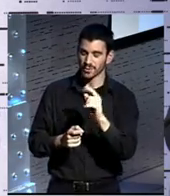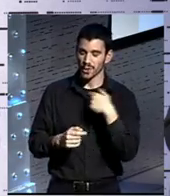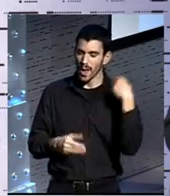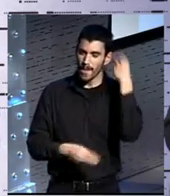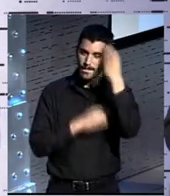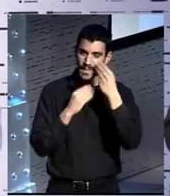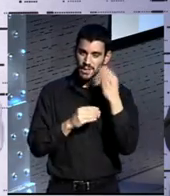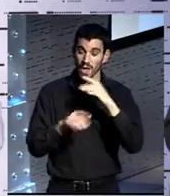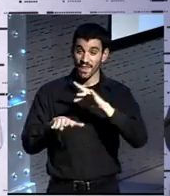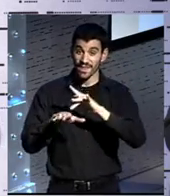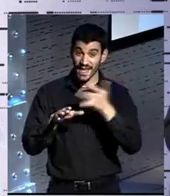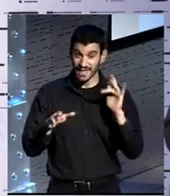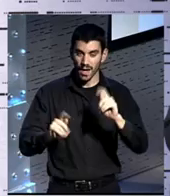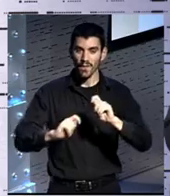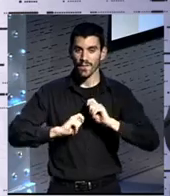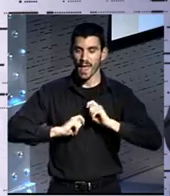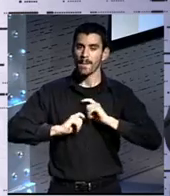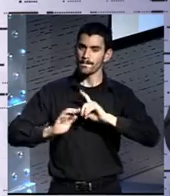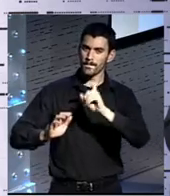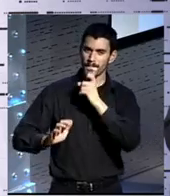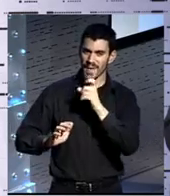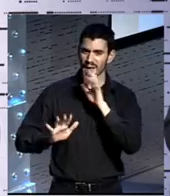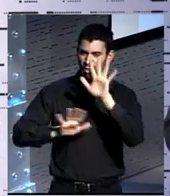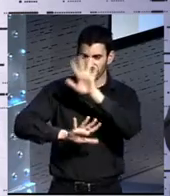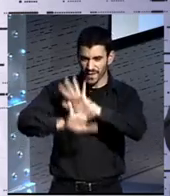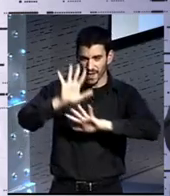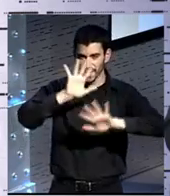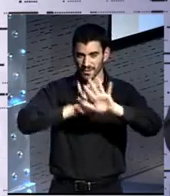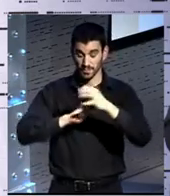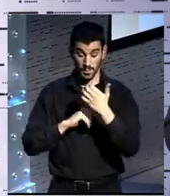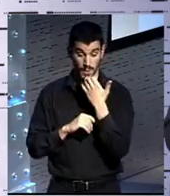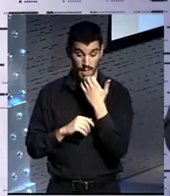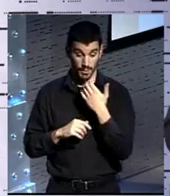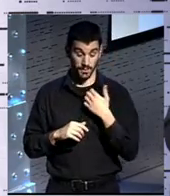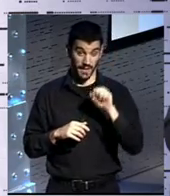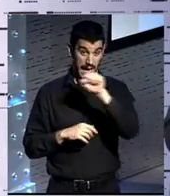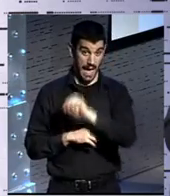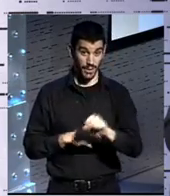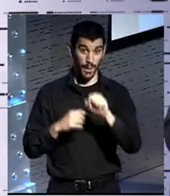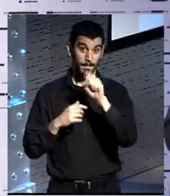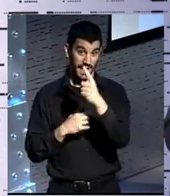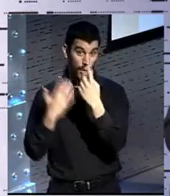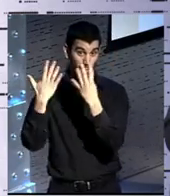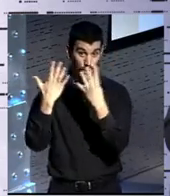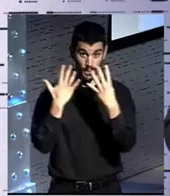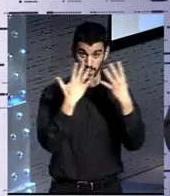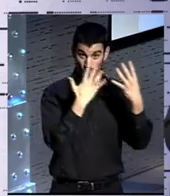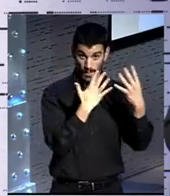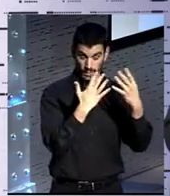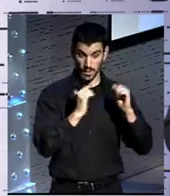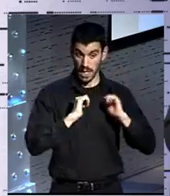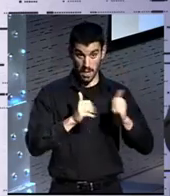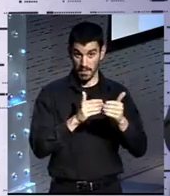muchísima complejidad. Y si pongo el ejemplo del banco, en el año 99, cuando lanzamos, con aproximadamente